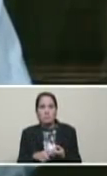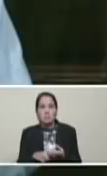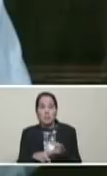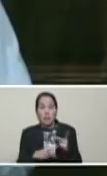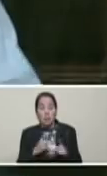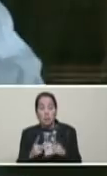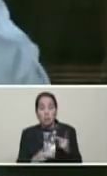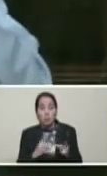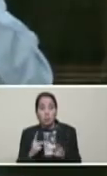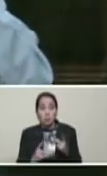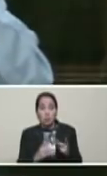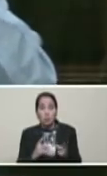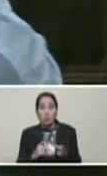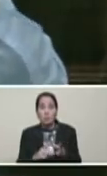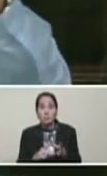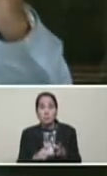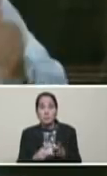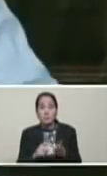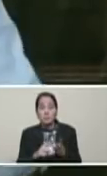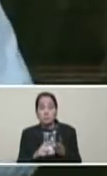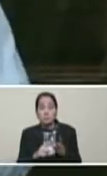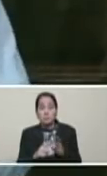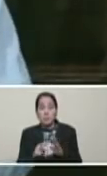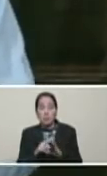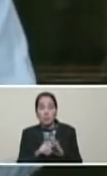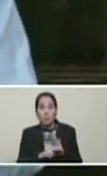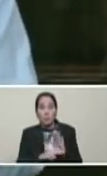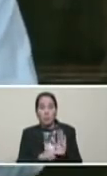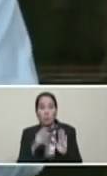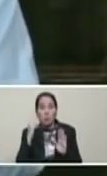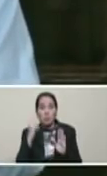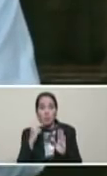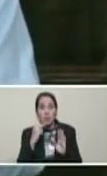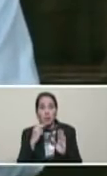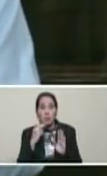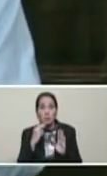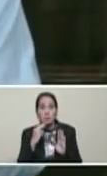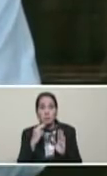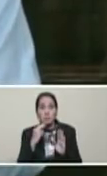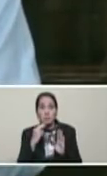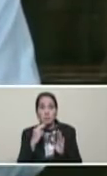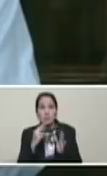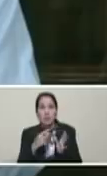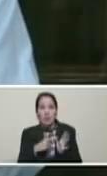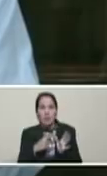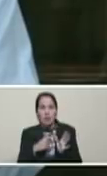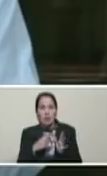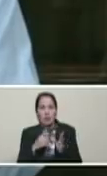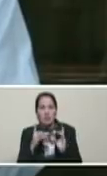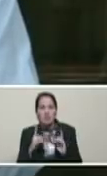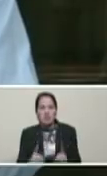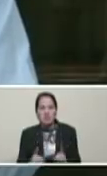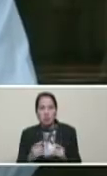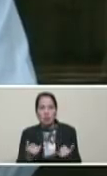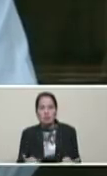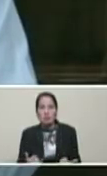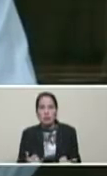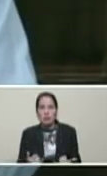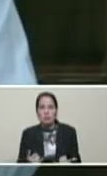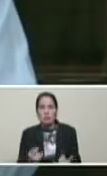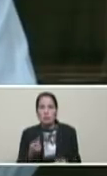producción de la agenda económica bolivariana todas las decisiones en tiempo real que hay que tomar